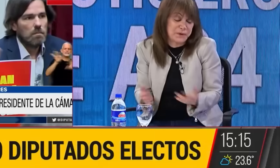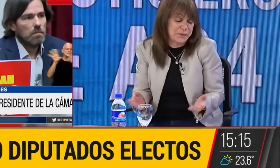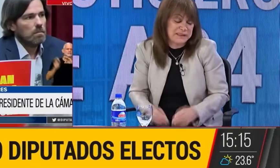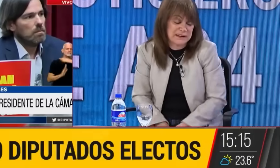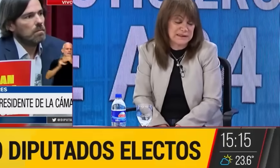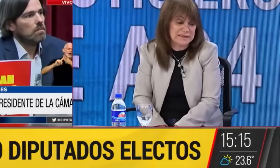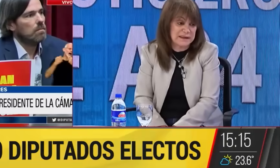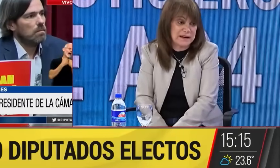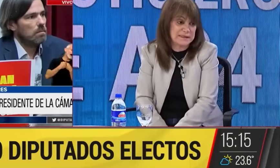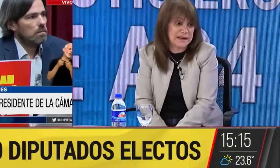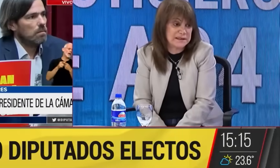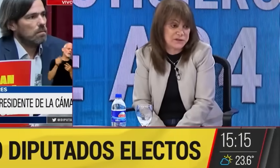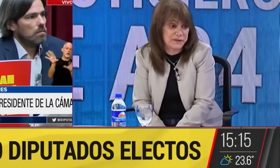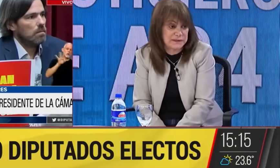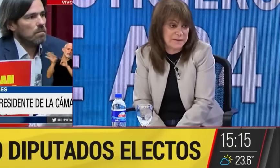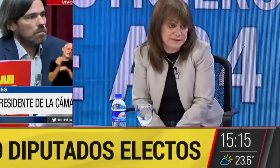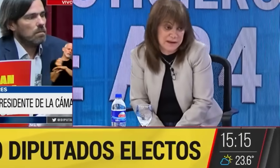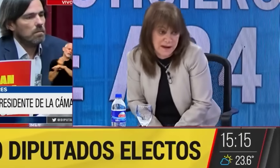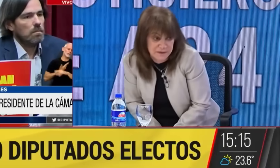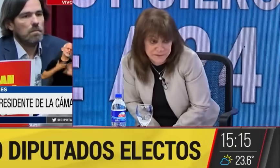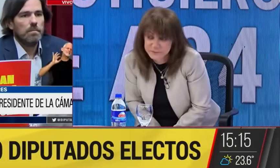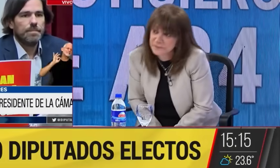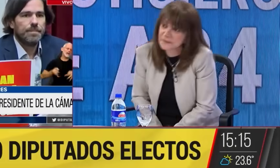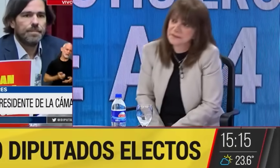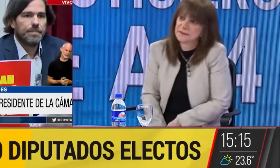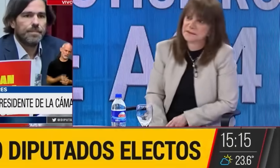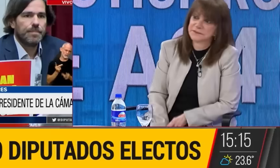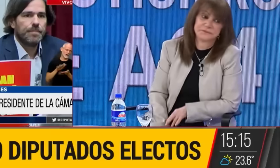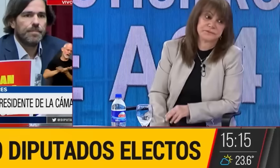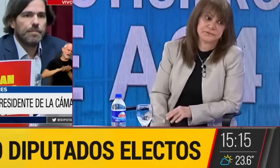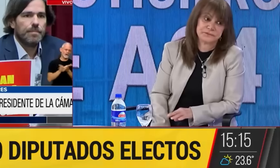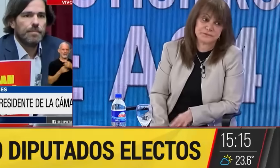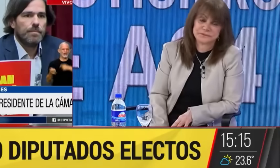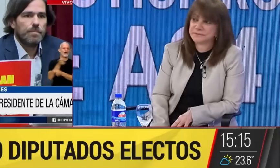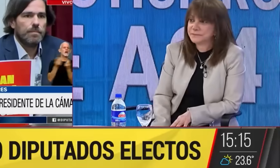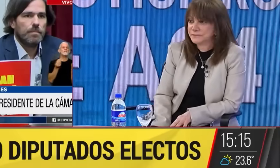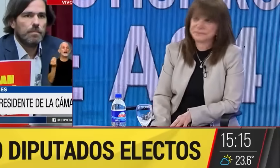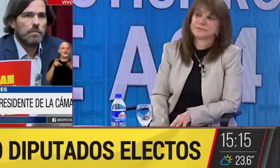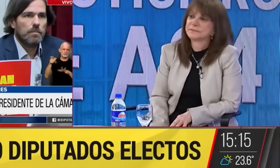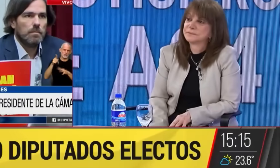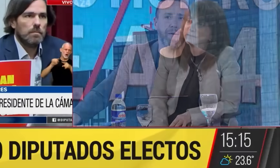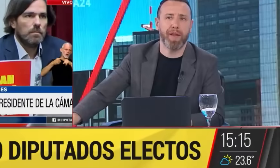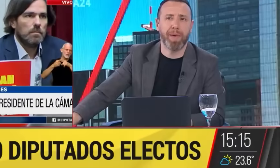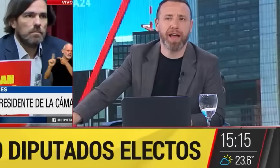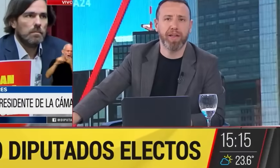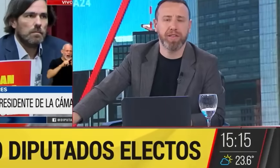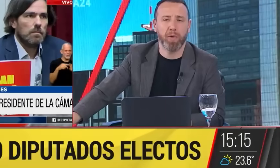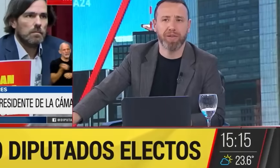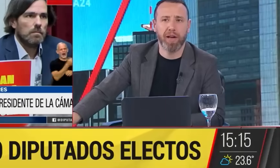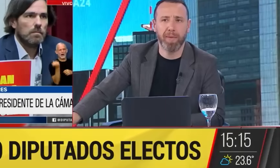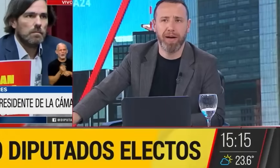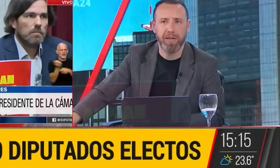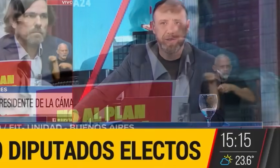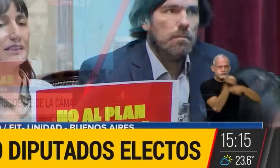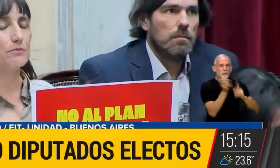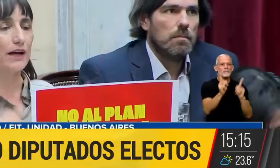cosas ante propuestas que ni siquiera se han hecho efectivas es raro. A ver, para matar, me parece, una posición política que ya se conoce, ¿no? A ver, del plan que dice, ¿cómo